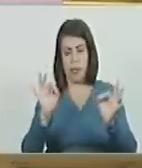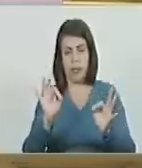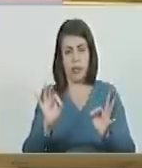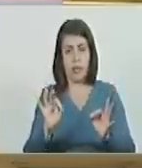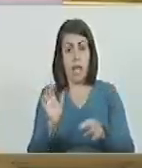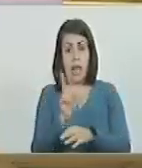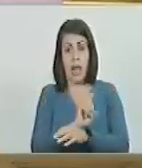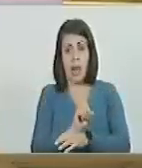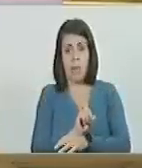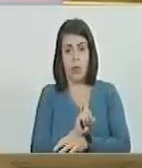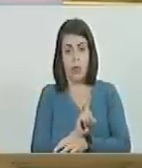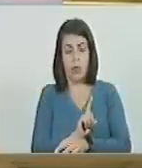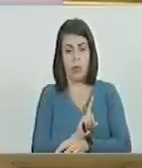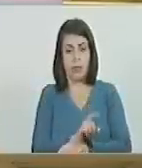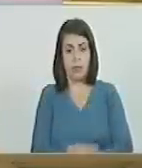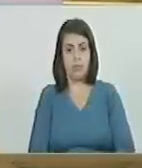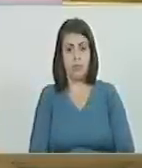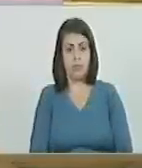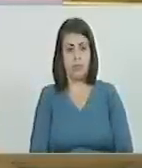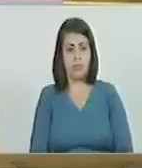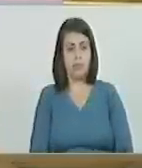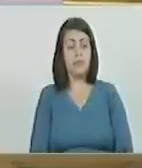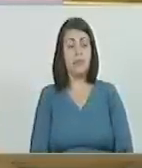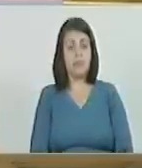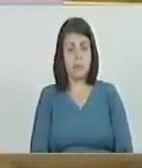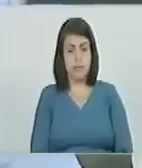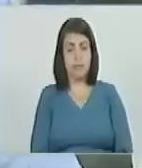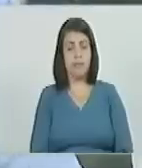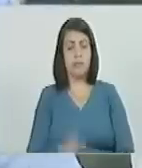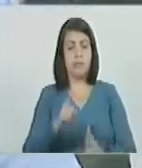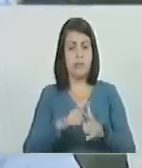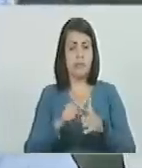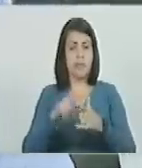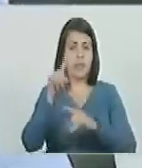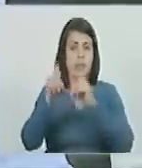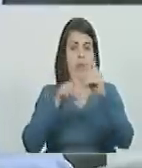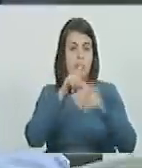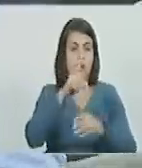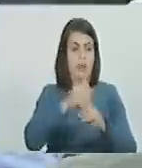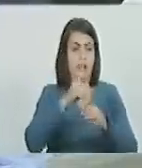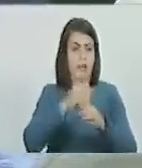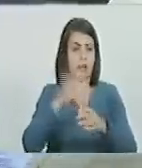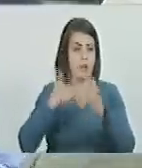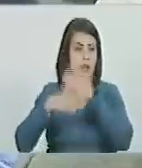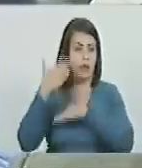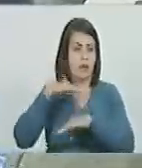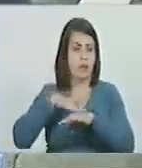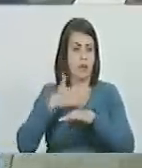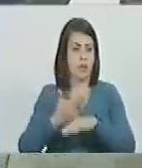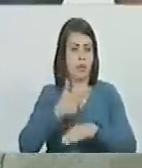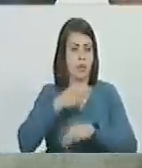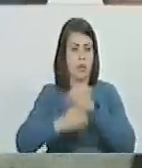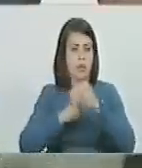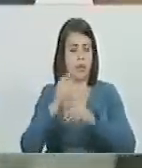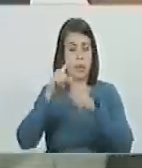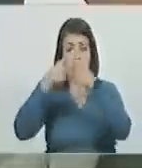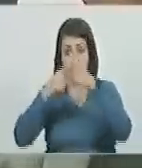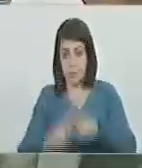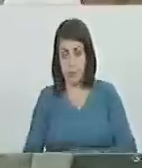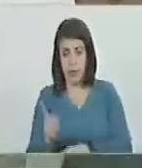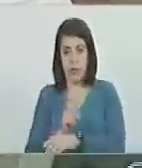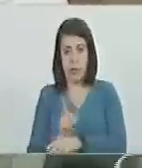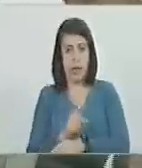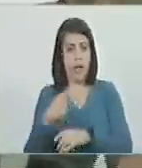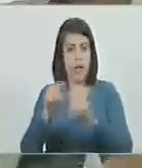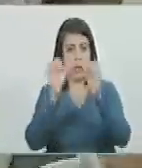tan rápido que sumió en la obsolescencia la encuesta de boca de urna. Porque mientras tú estás haciendo el conteo rápido, ya